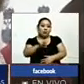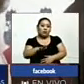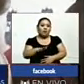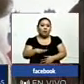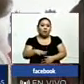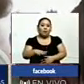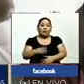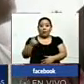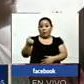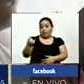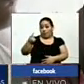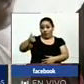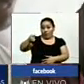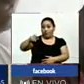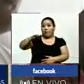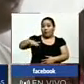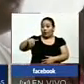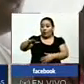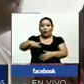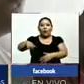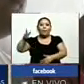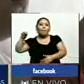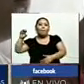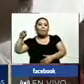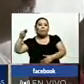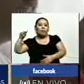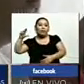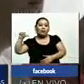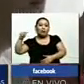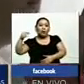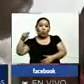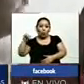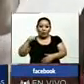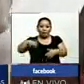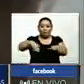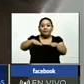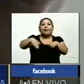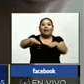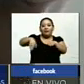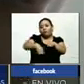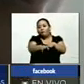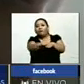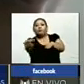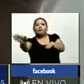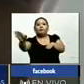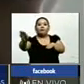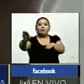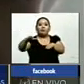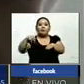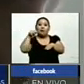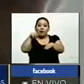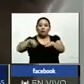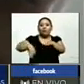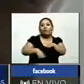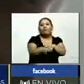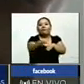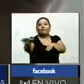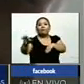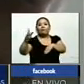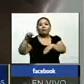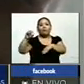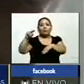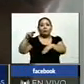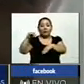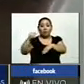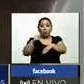de policial del puesto de Moncagua, en lo que es el desvío que conduce al referido municipio,